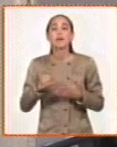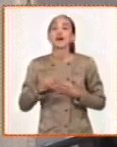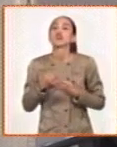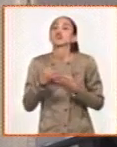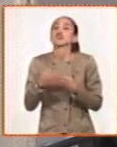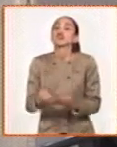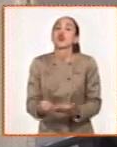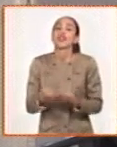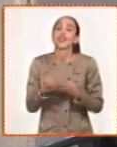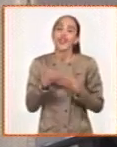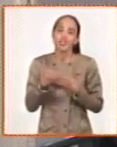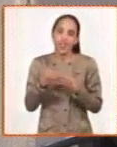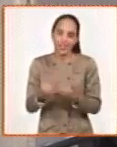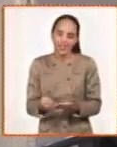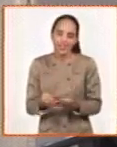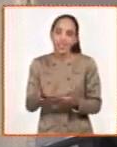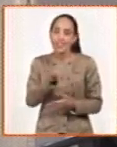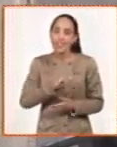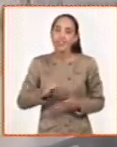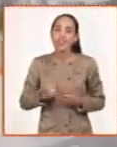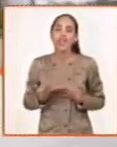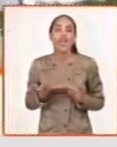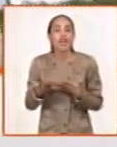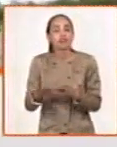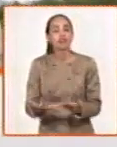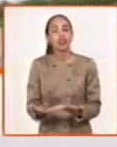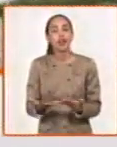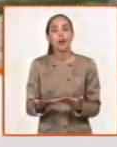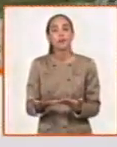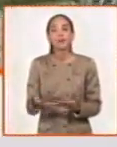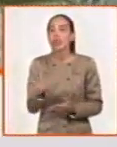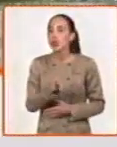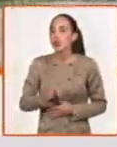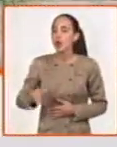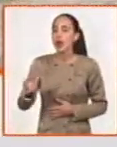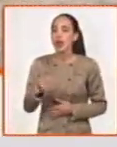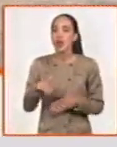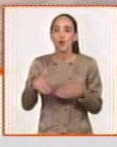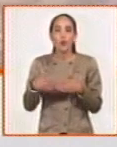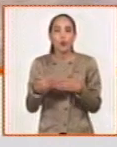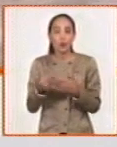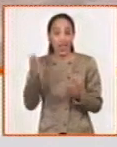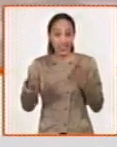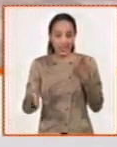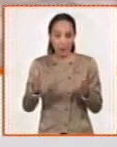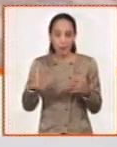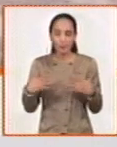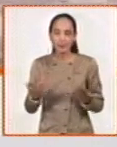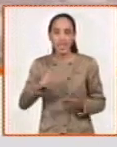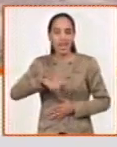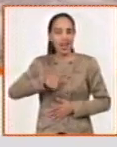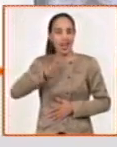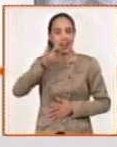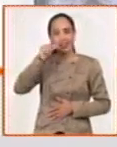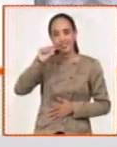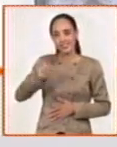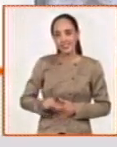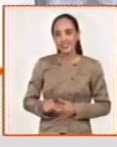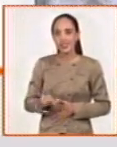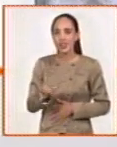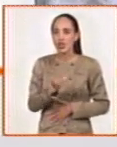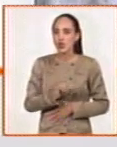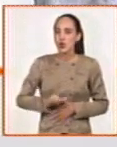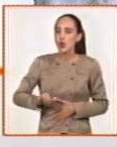ha sido una jornada de entrega, y ha sido una jornada también donde nuestros artistas han